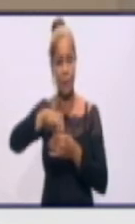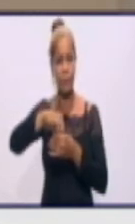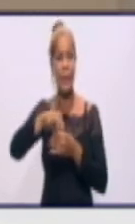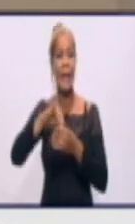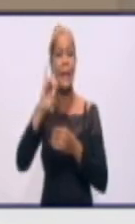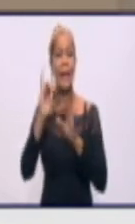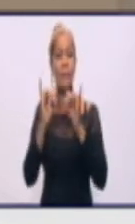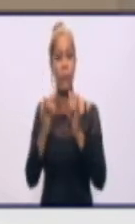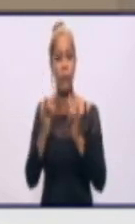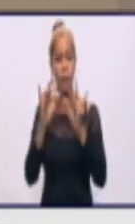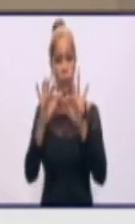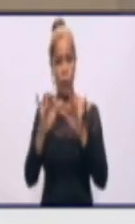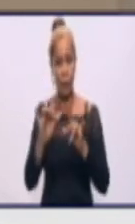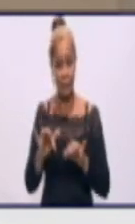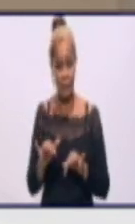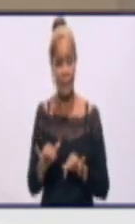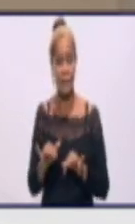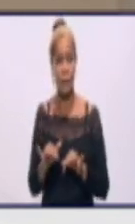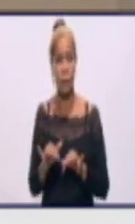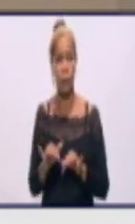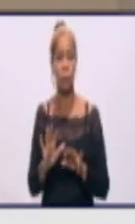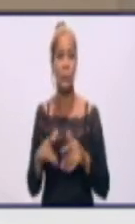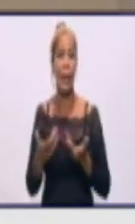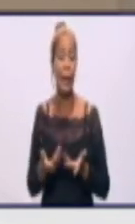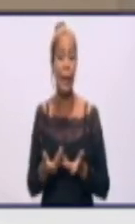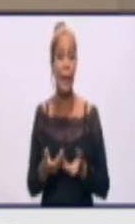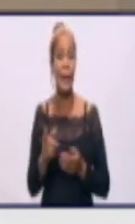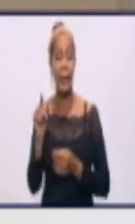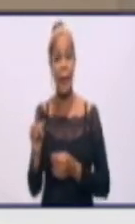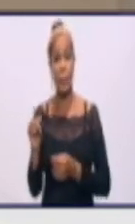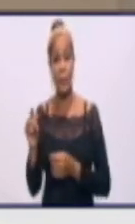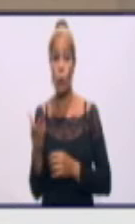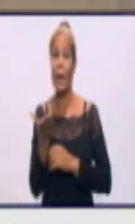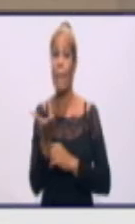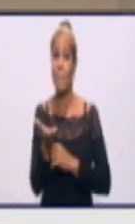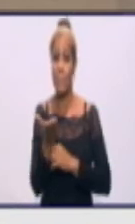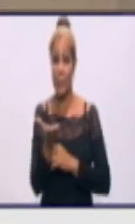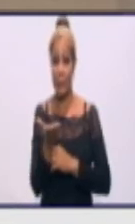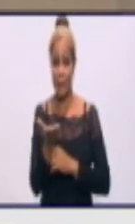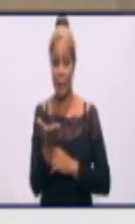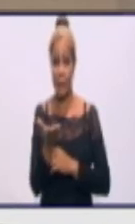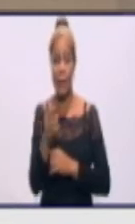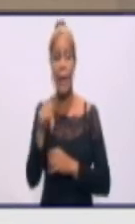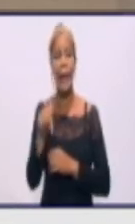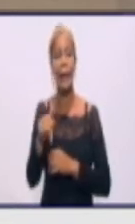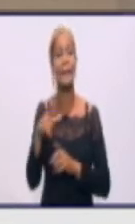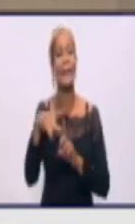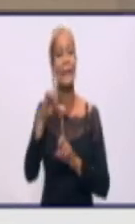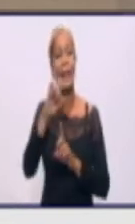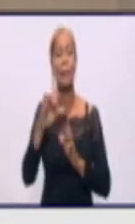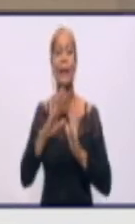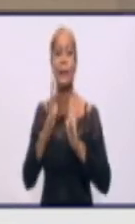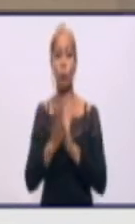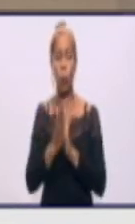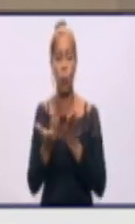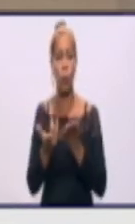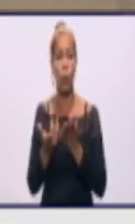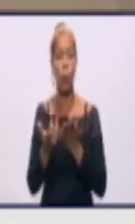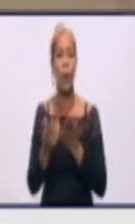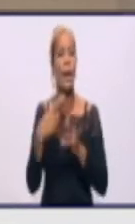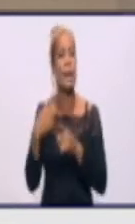sociedad. A gritos las personas pedían este tema de todos nuestros trámites, que sabemos que son